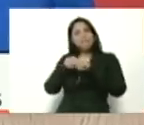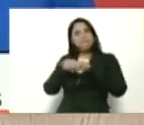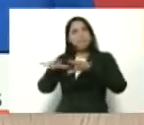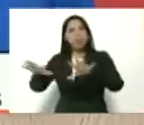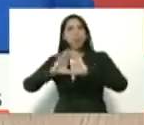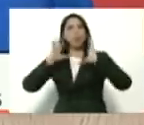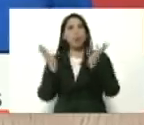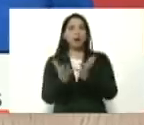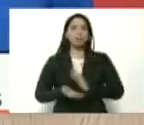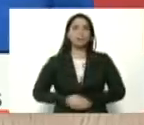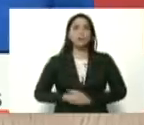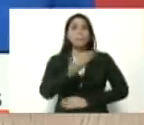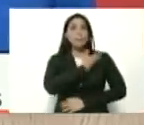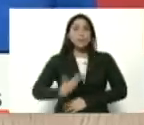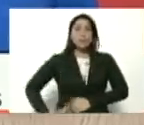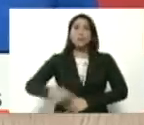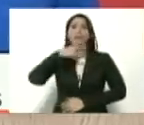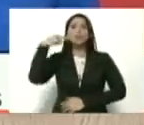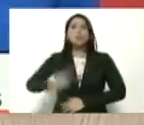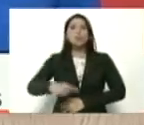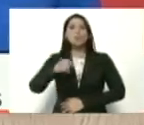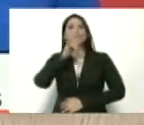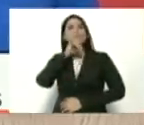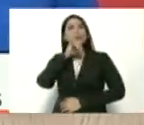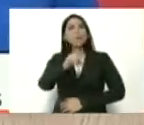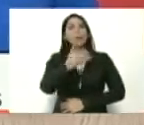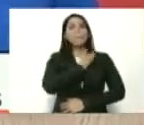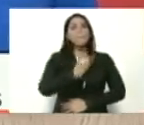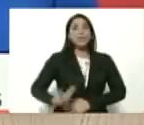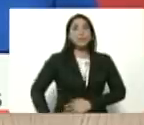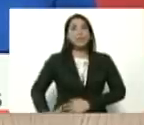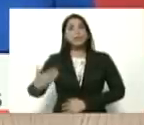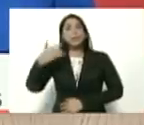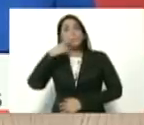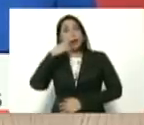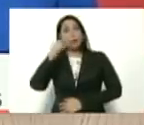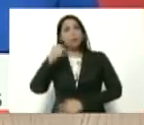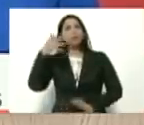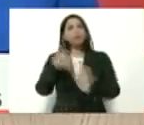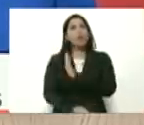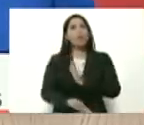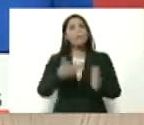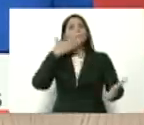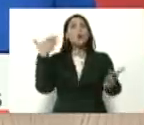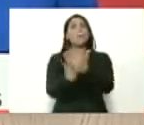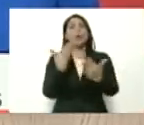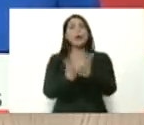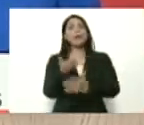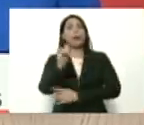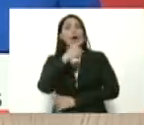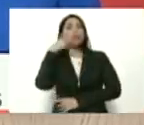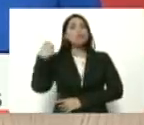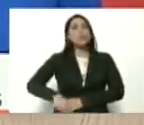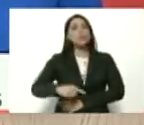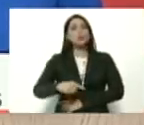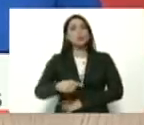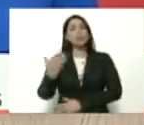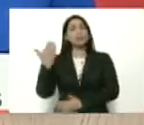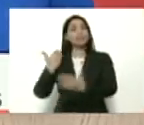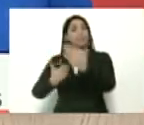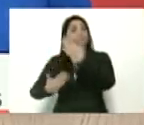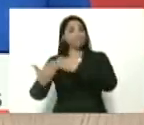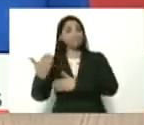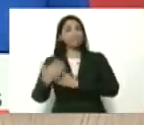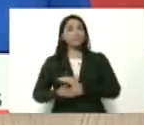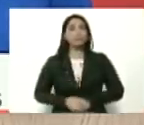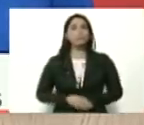global. El presidente Putin informó al presidente Maduro sobre la propuesta que llevó Rusia al G20